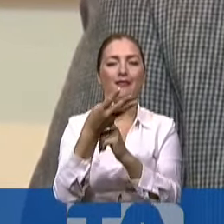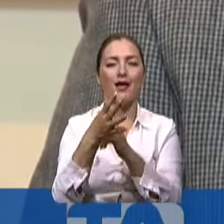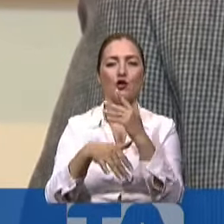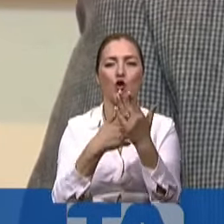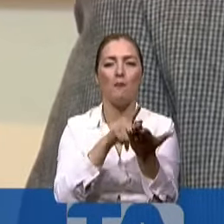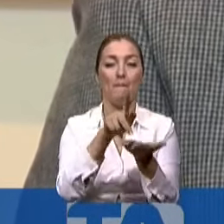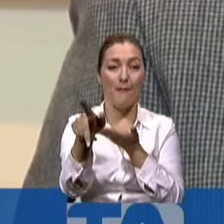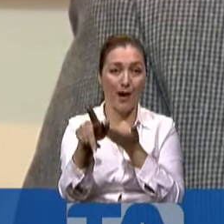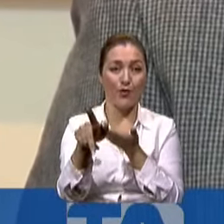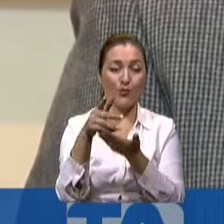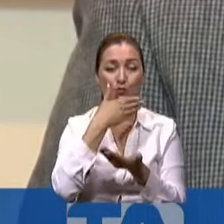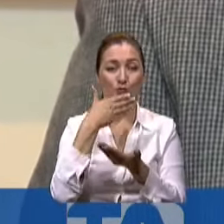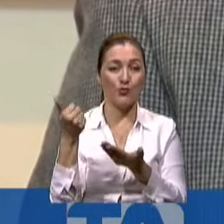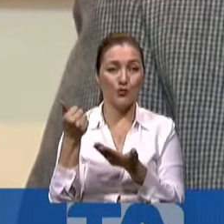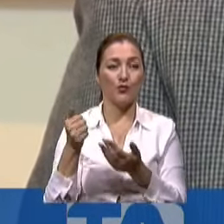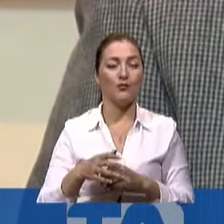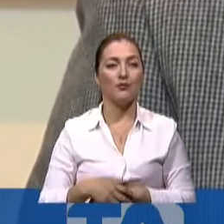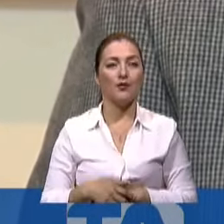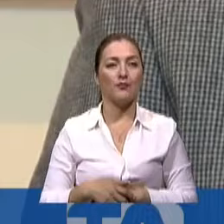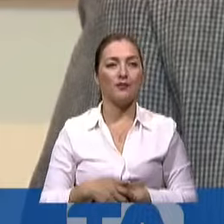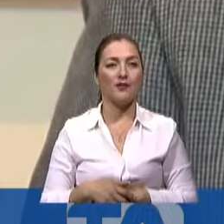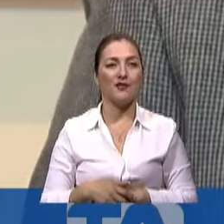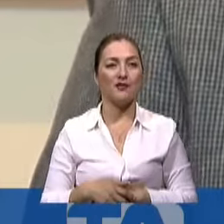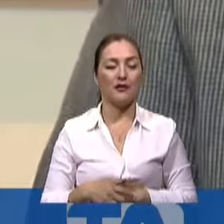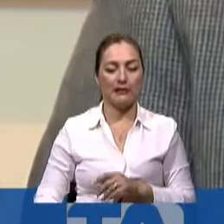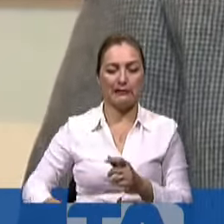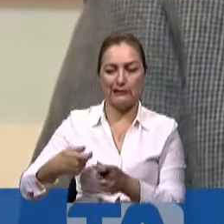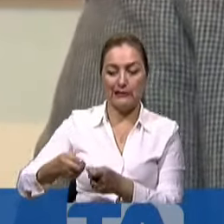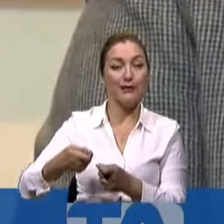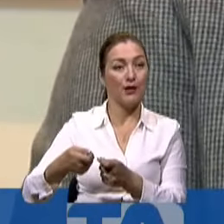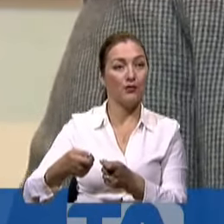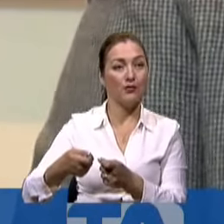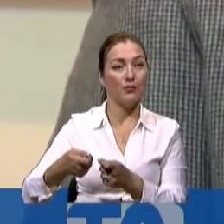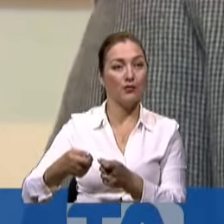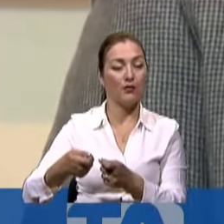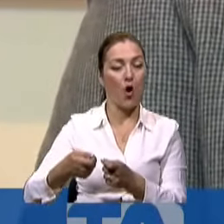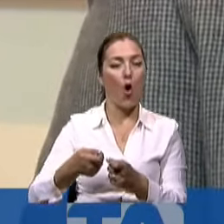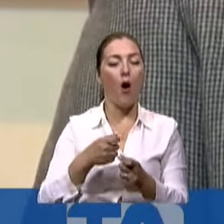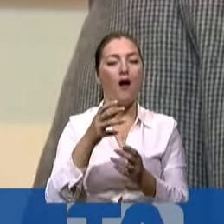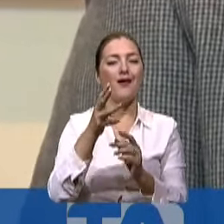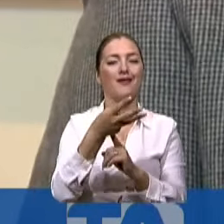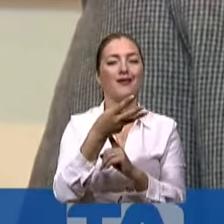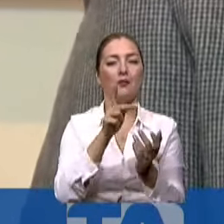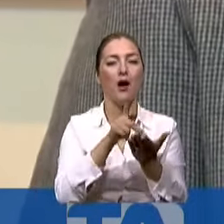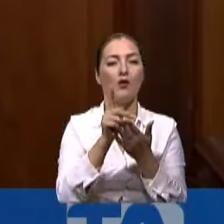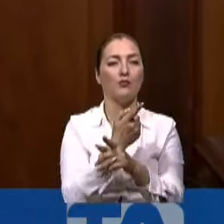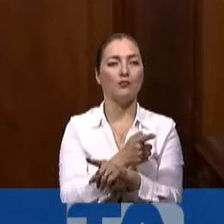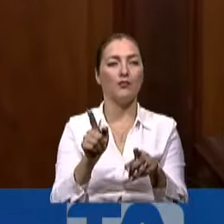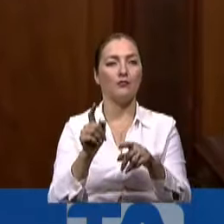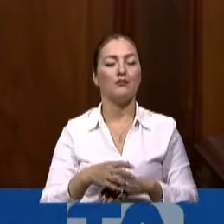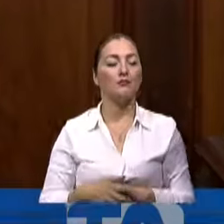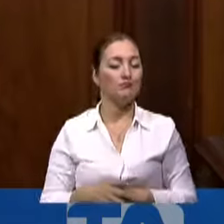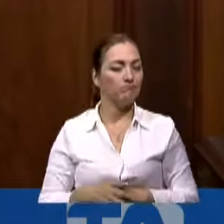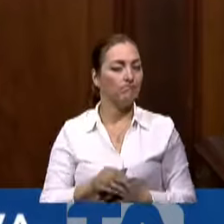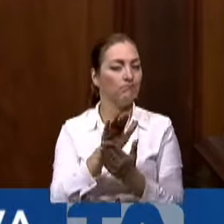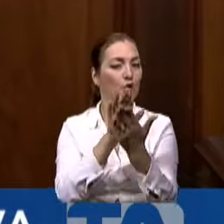los pagos. Recordemos la diferencia entre cargar efectivo y tener una forma de pagar digitalmente, que eso también ayuda. En torno